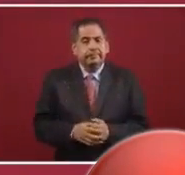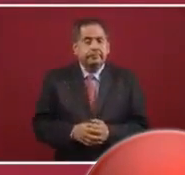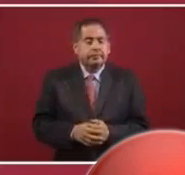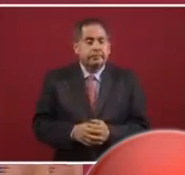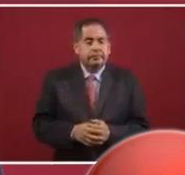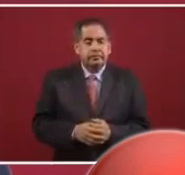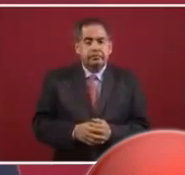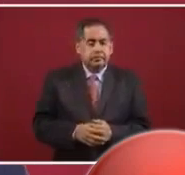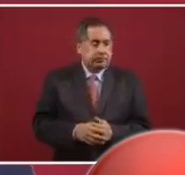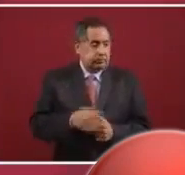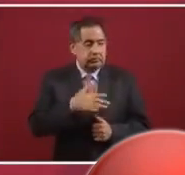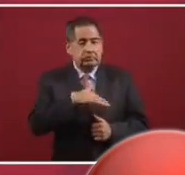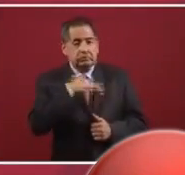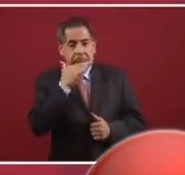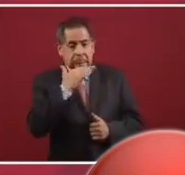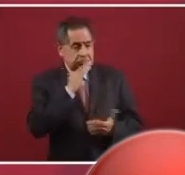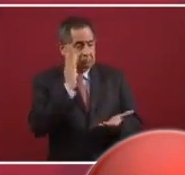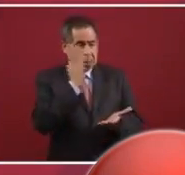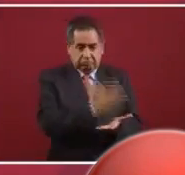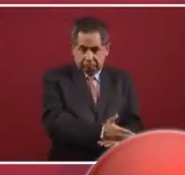si no se permite esa corrupción,